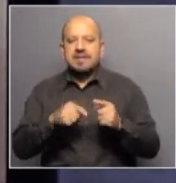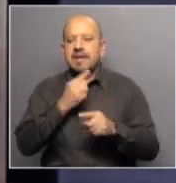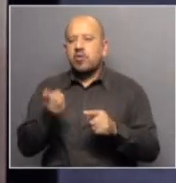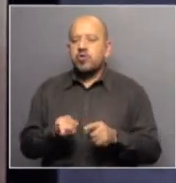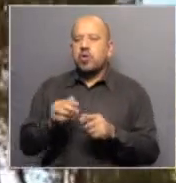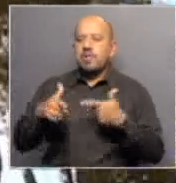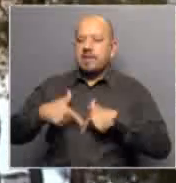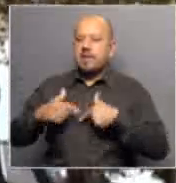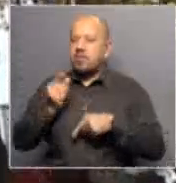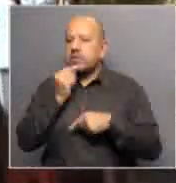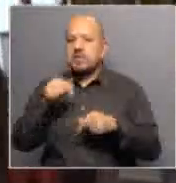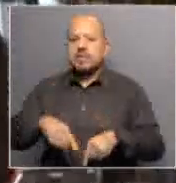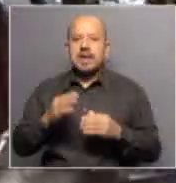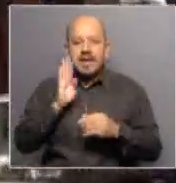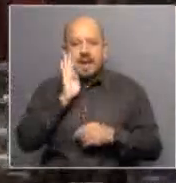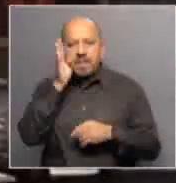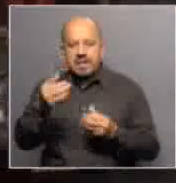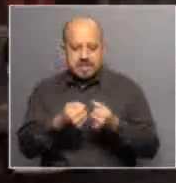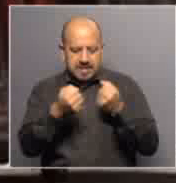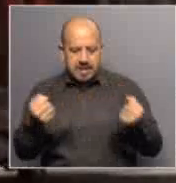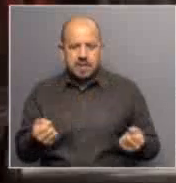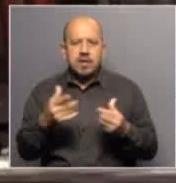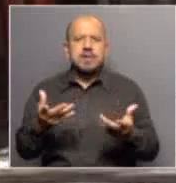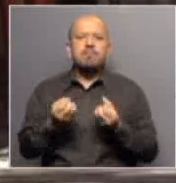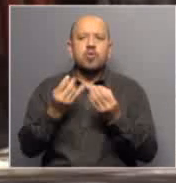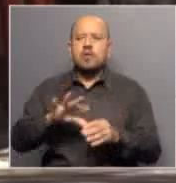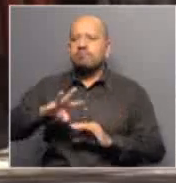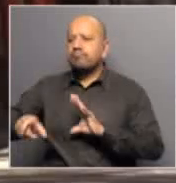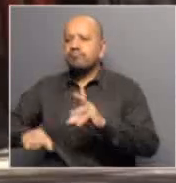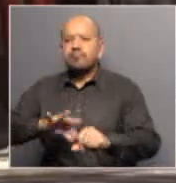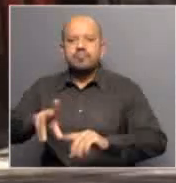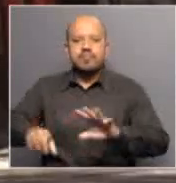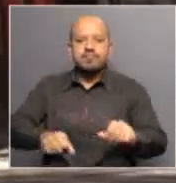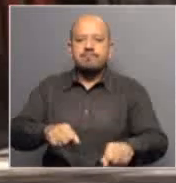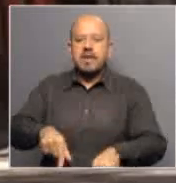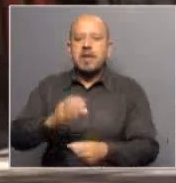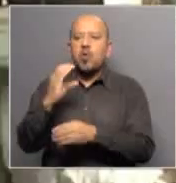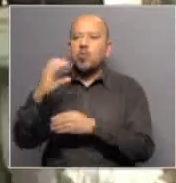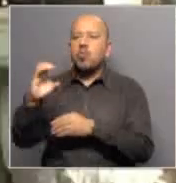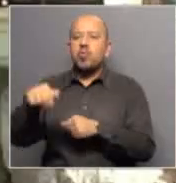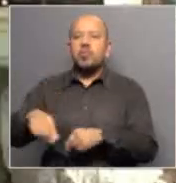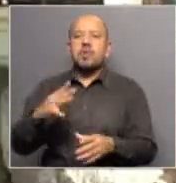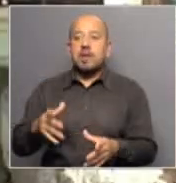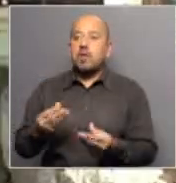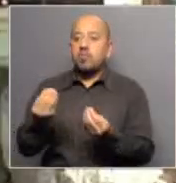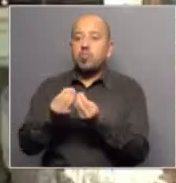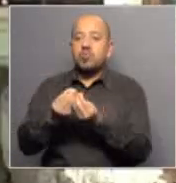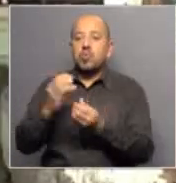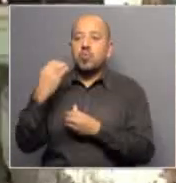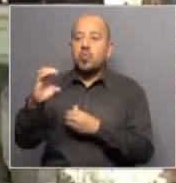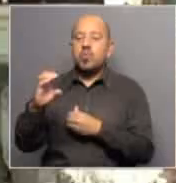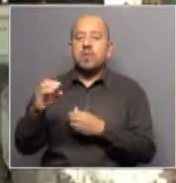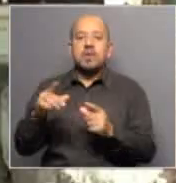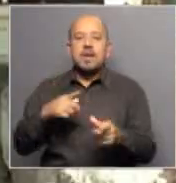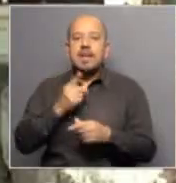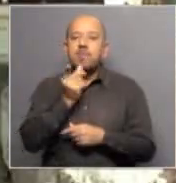a los que accedió el diario El País, se debe a la cantidad de hurtos de marihuana constatados en los clubes en el último año. La policía tiene